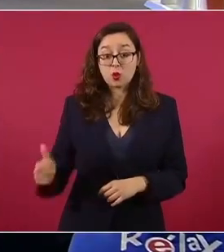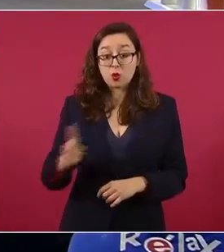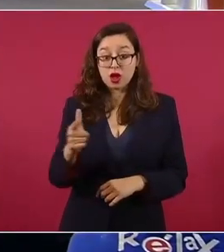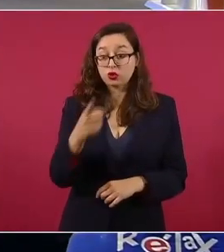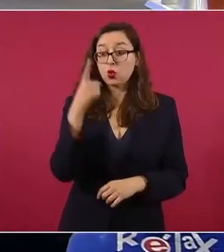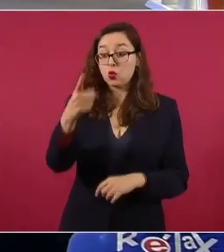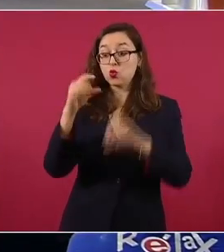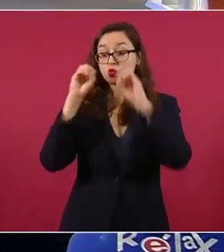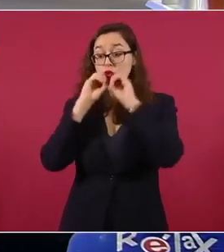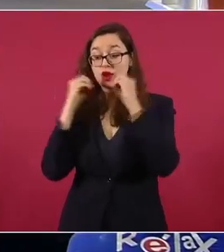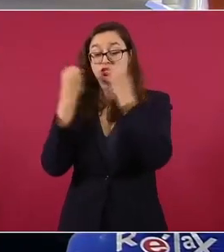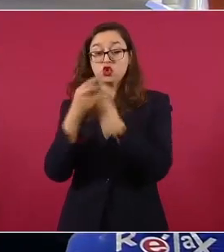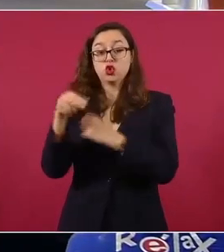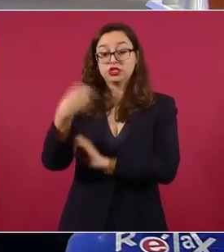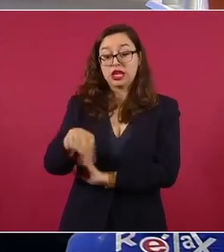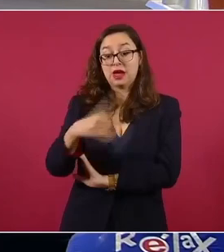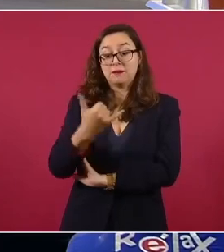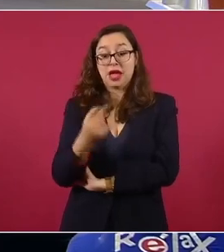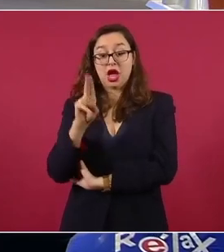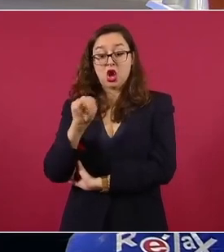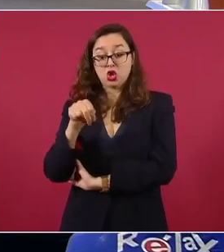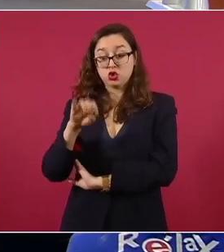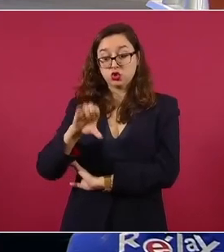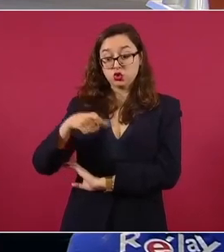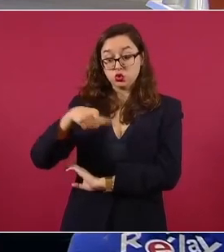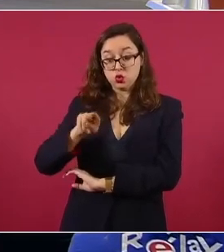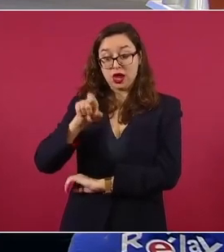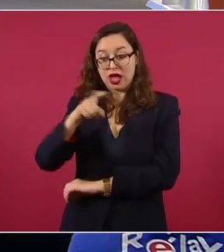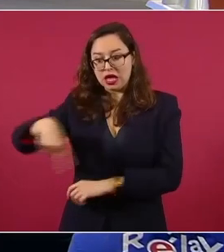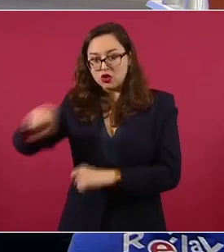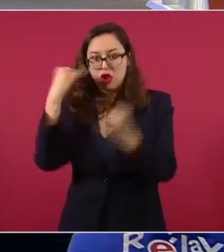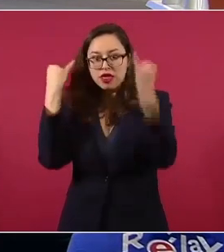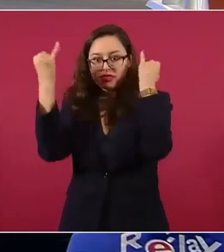¿Y saben cuánto fue la diferencia formal